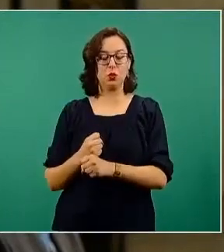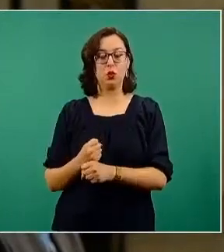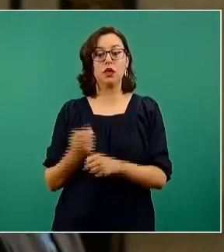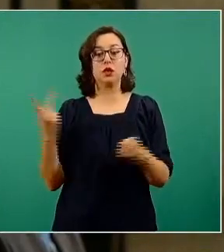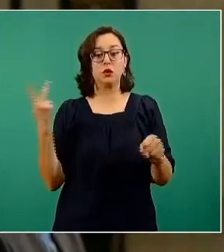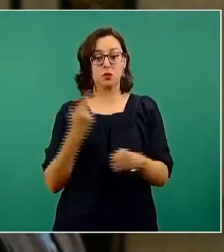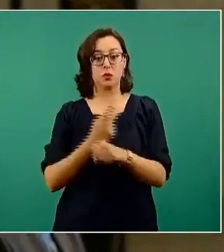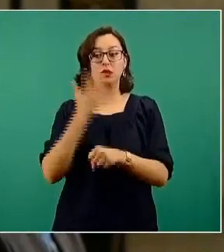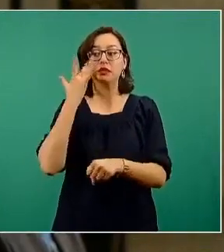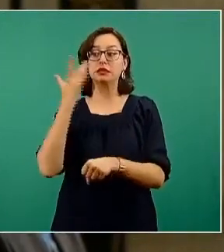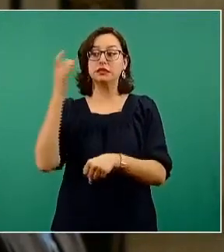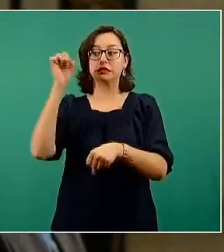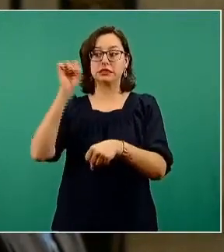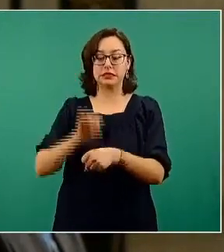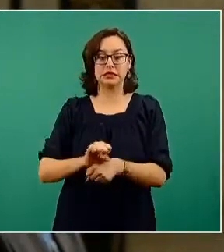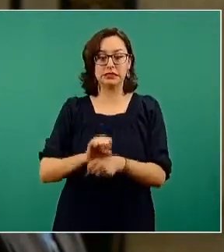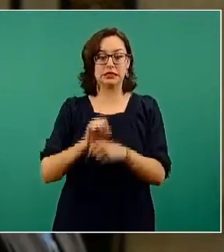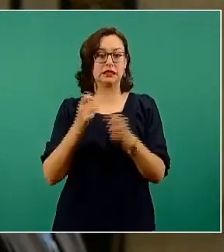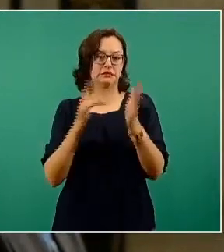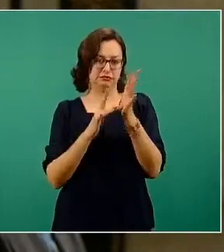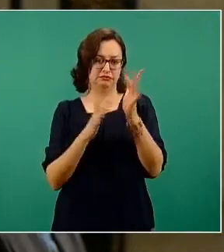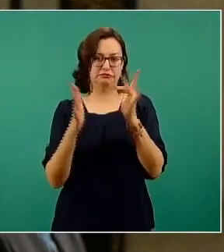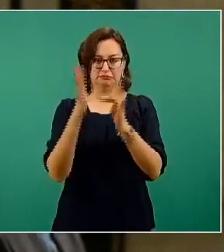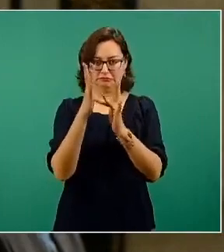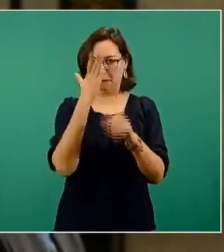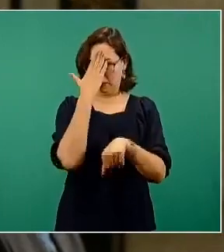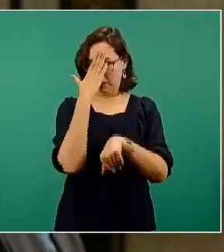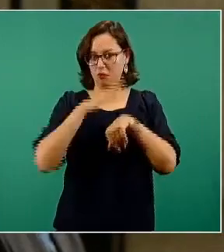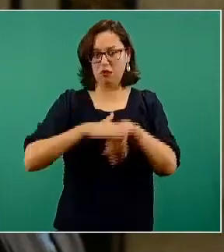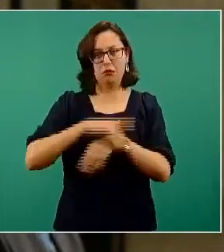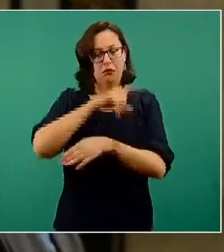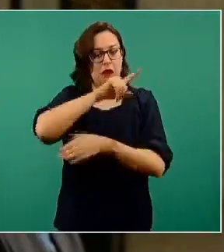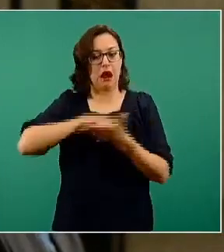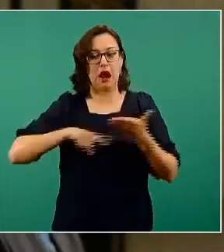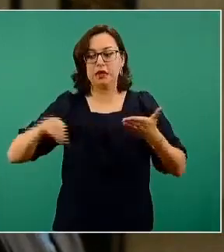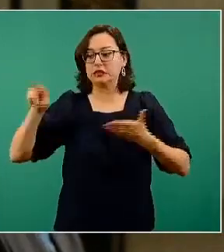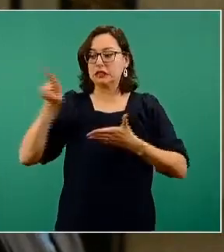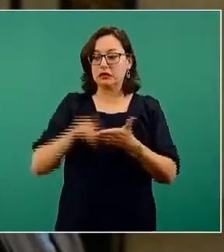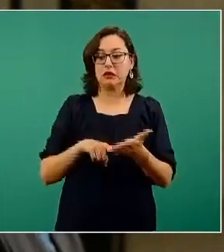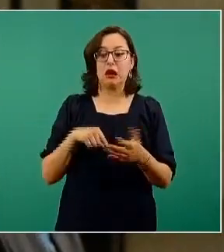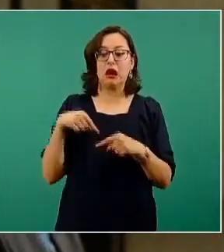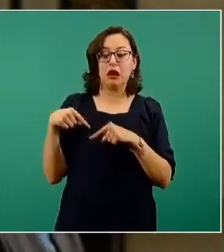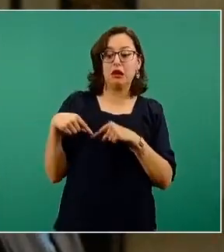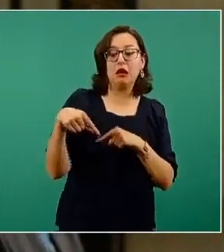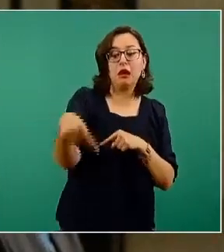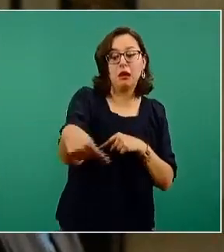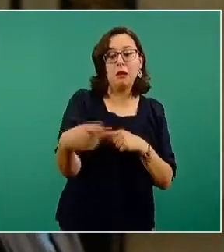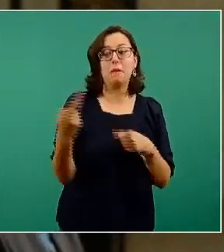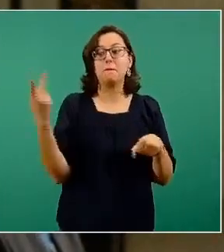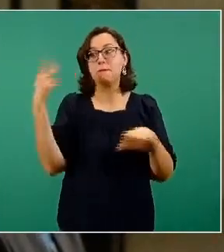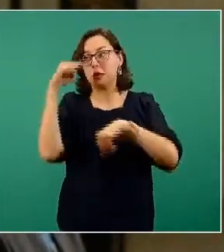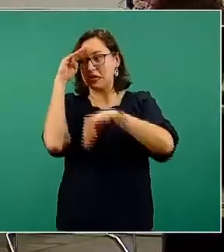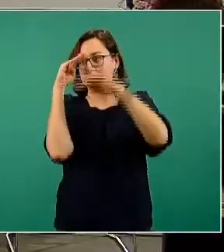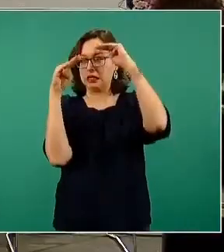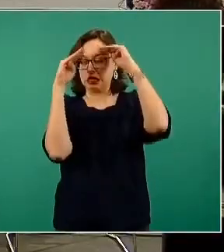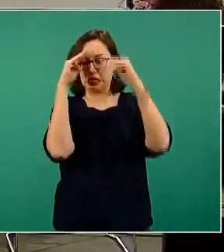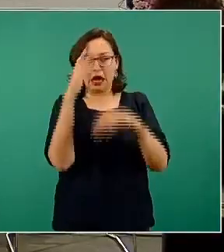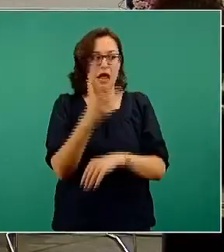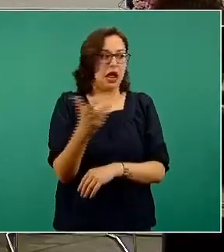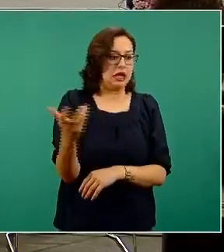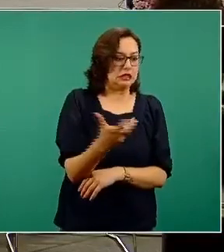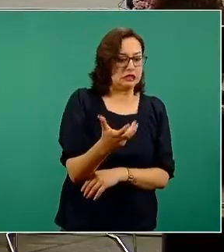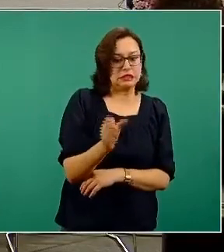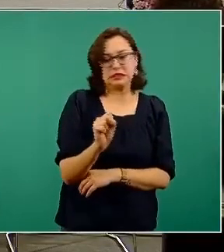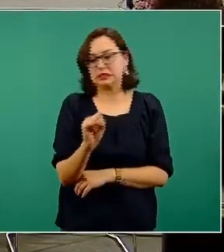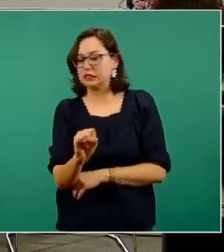procesión de Cristo. Hoy todavía estamos a unas semanas, se están viendo si sí se hace, no se hace o cómo se hace, ¿no?